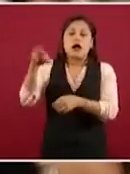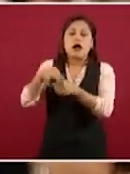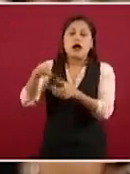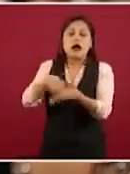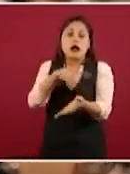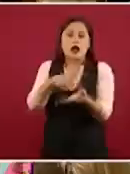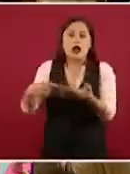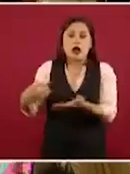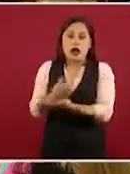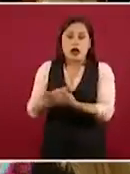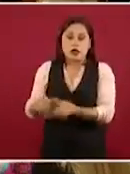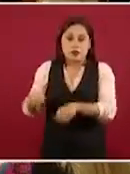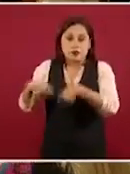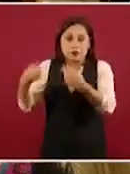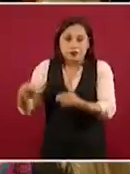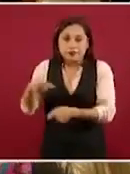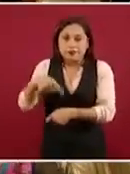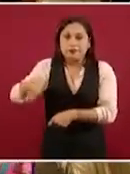señor presidente. Sí,